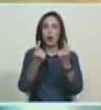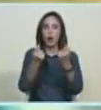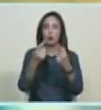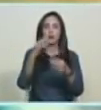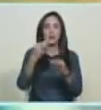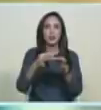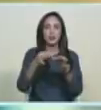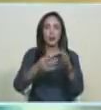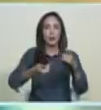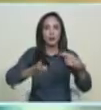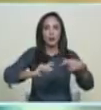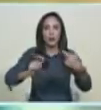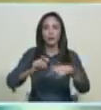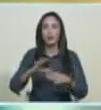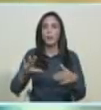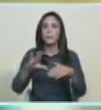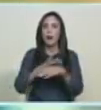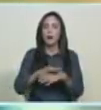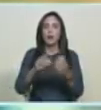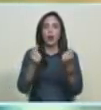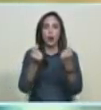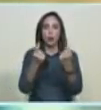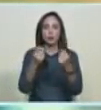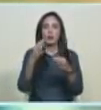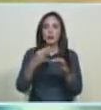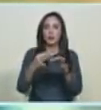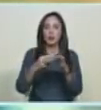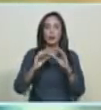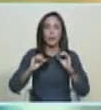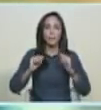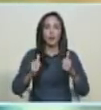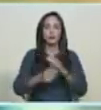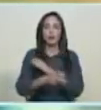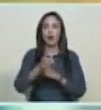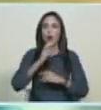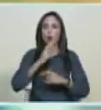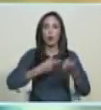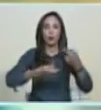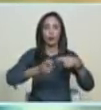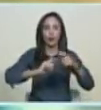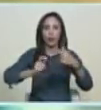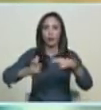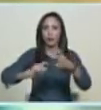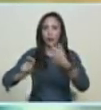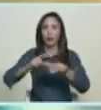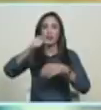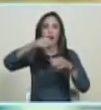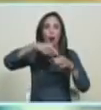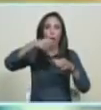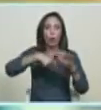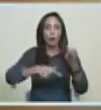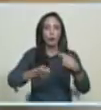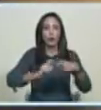de septiembre, martes 11 de septiembre, arranca el ahorro en